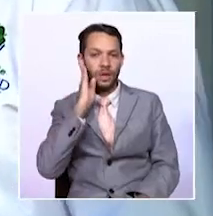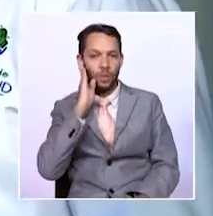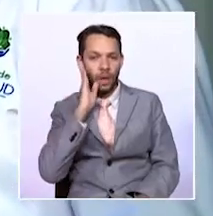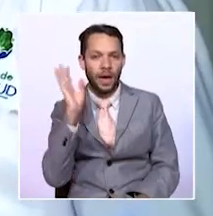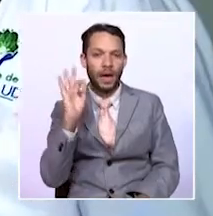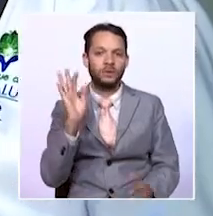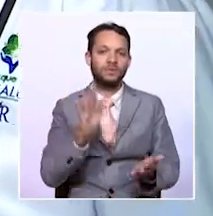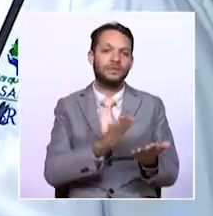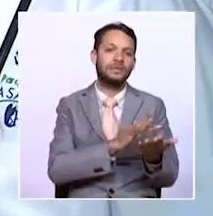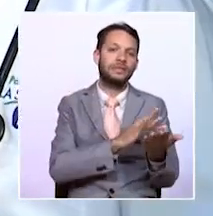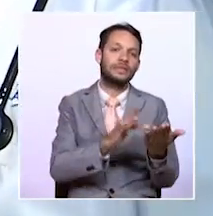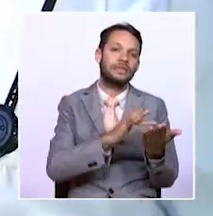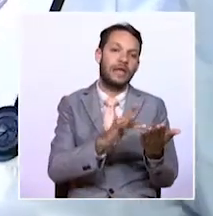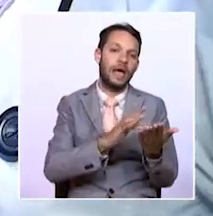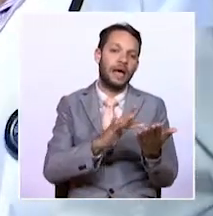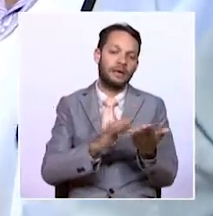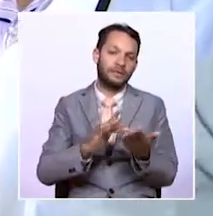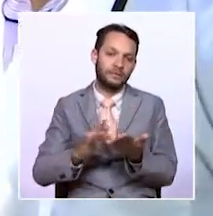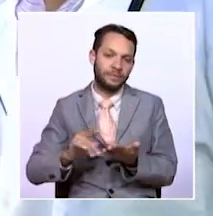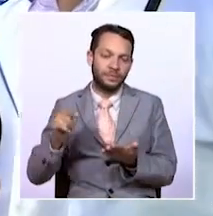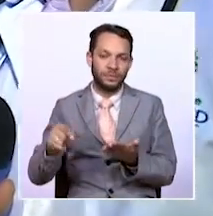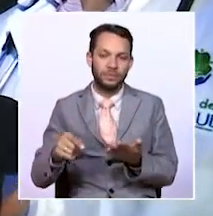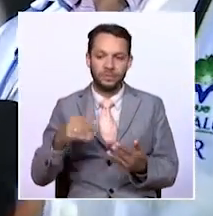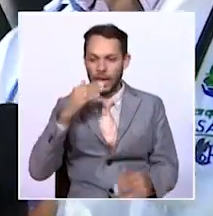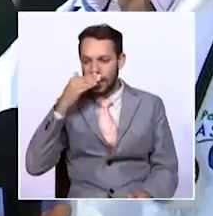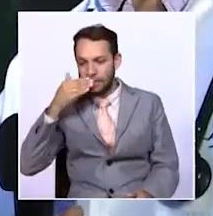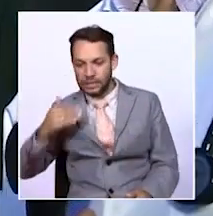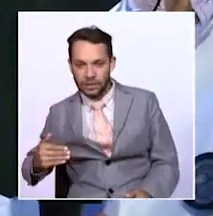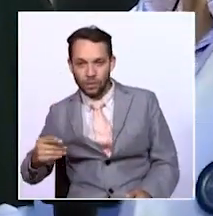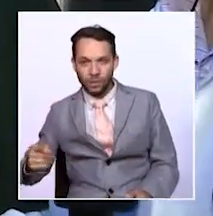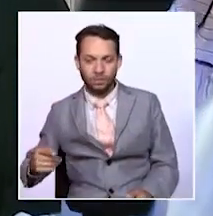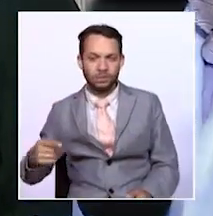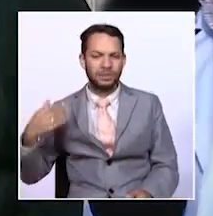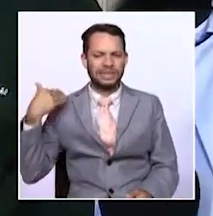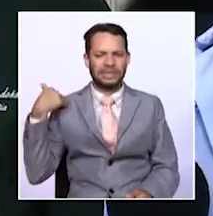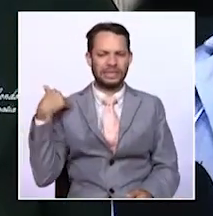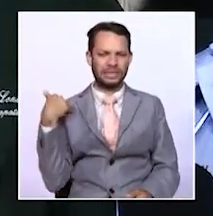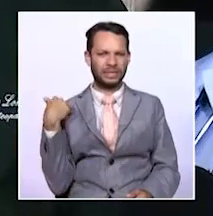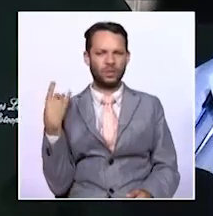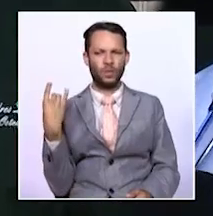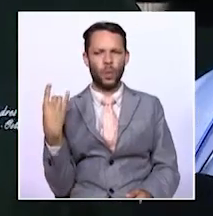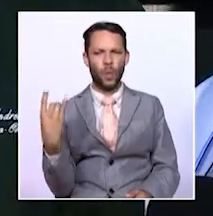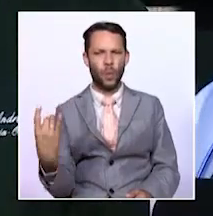eso. Vemos ya niños que a muy temprana edad ya tienen problemas de columna,